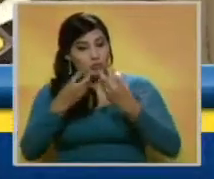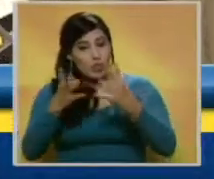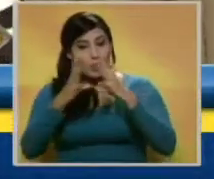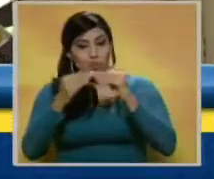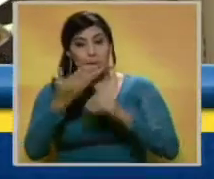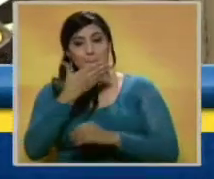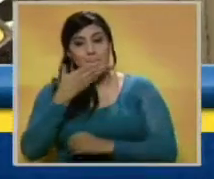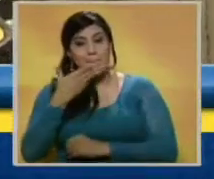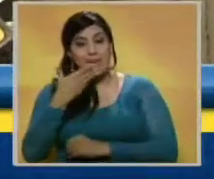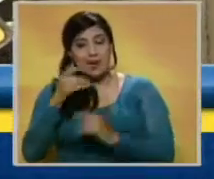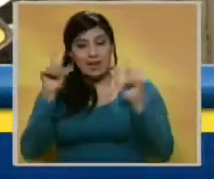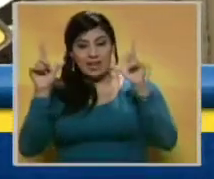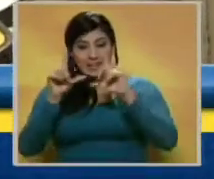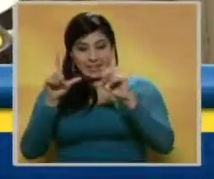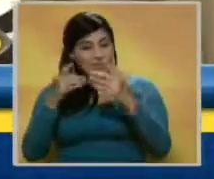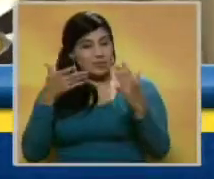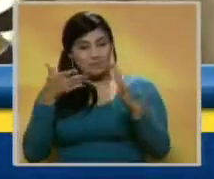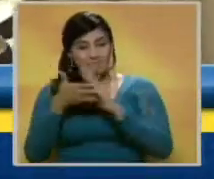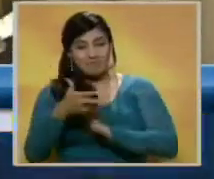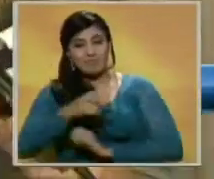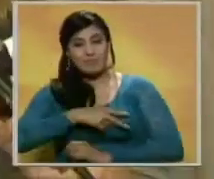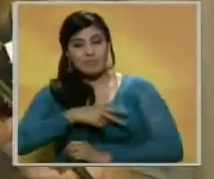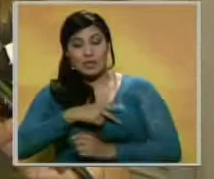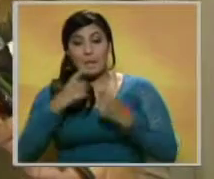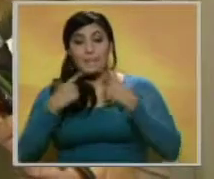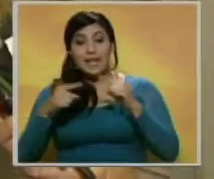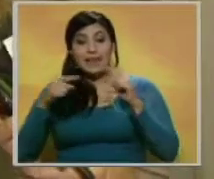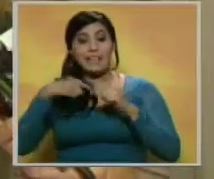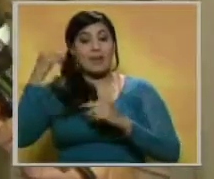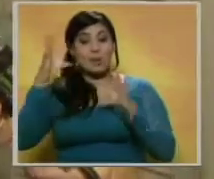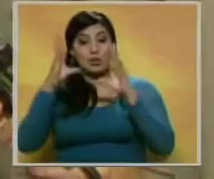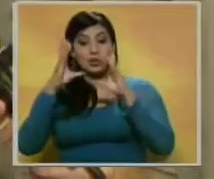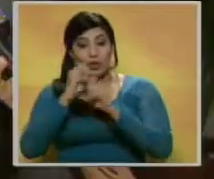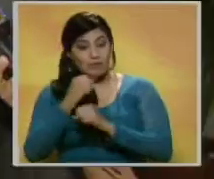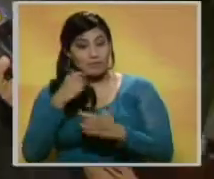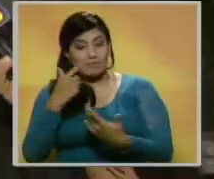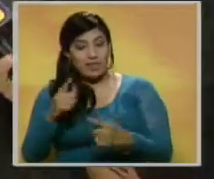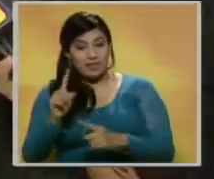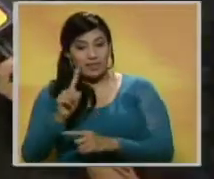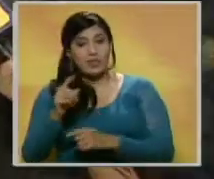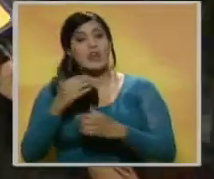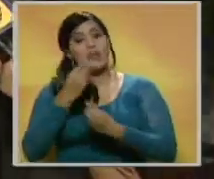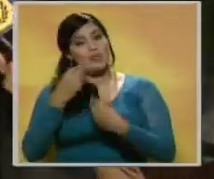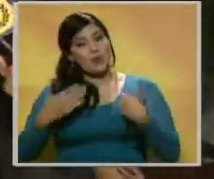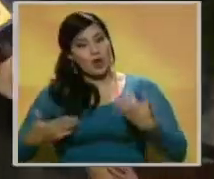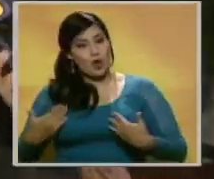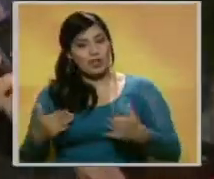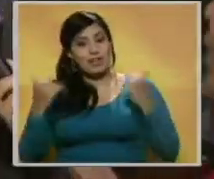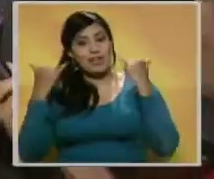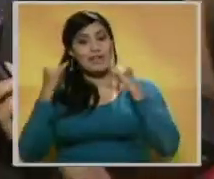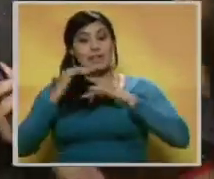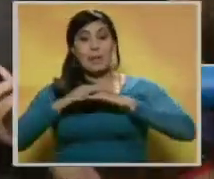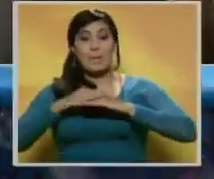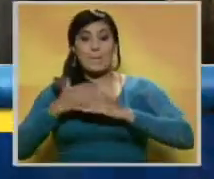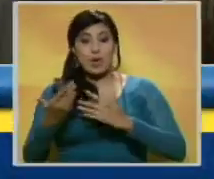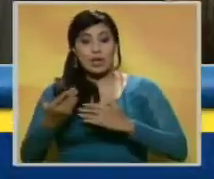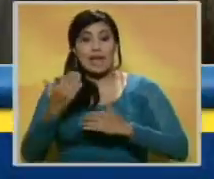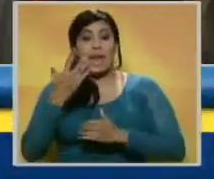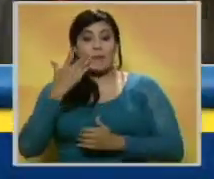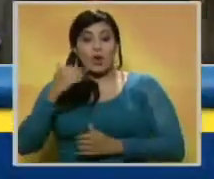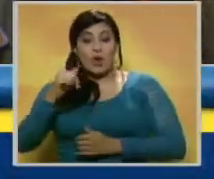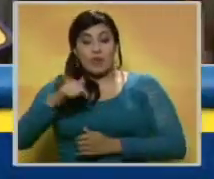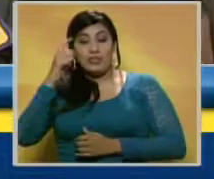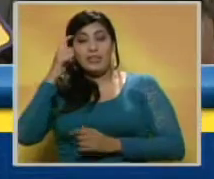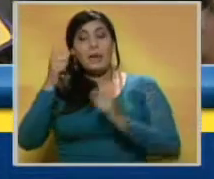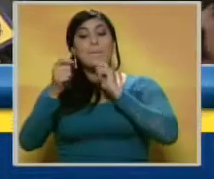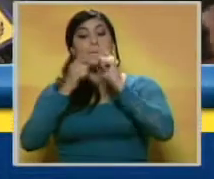ustedes los que nos ven a través de la gran pantalla de Venevisión y no se pierdan Estrenos y Estrellas. Muy contento de celebrar porque aunque hoy estamos